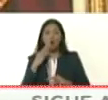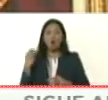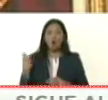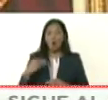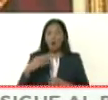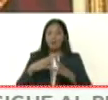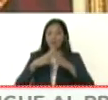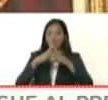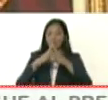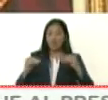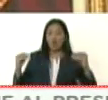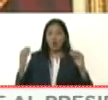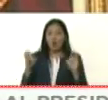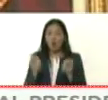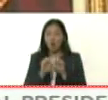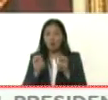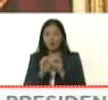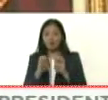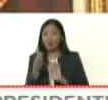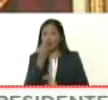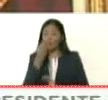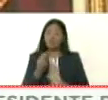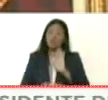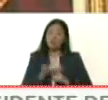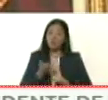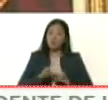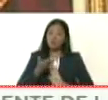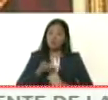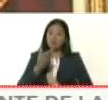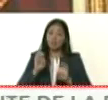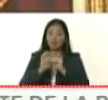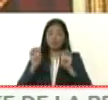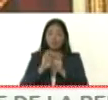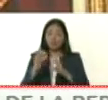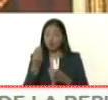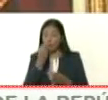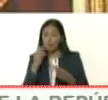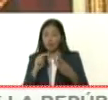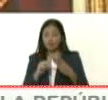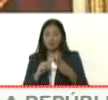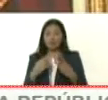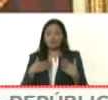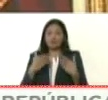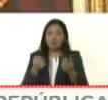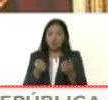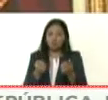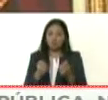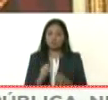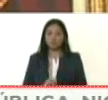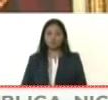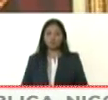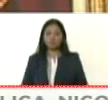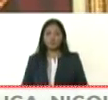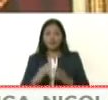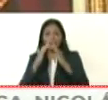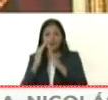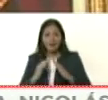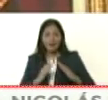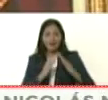jóvenes y la alimentación. Educación, alimentación, salud,